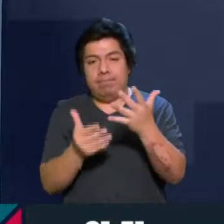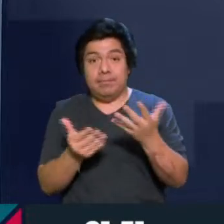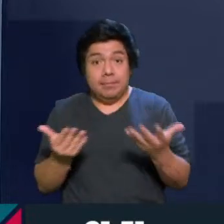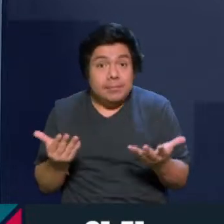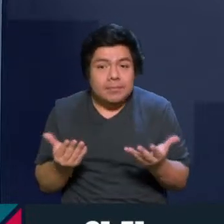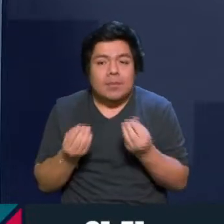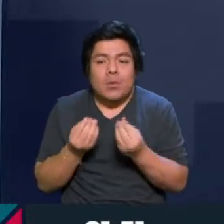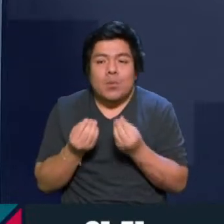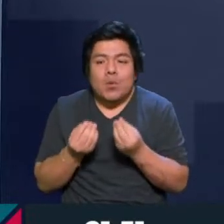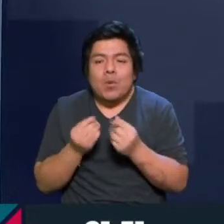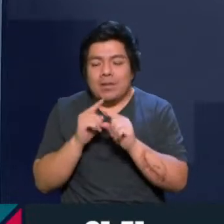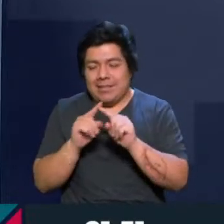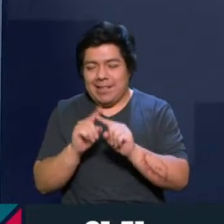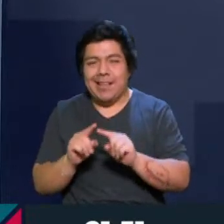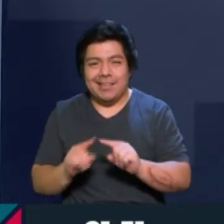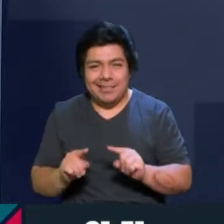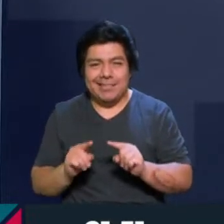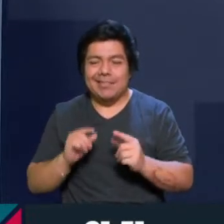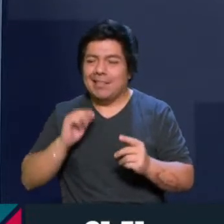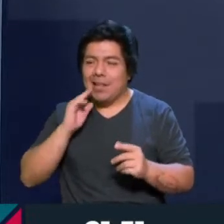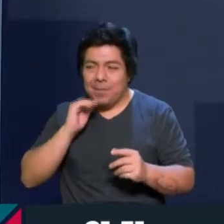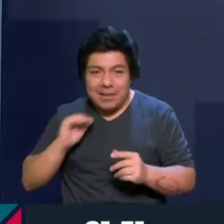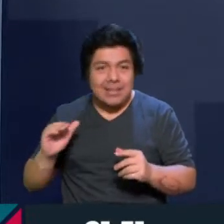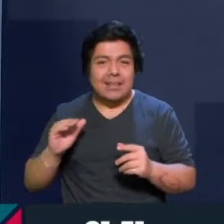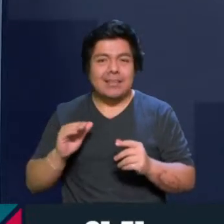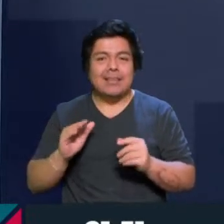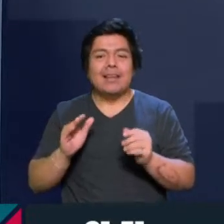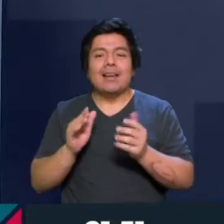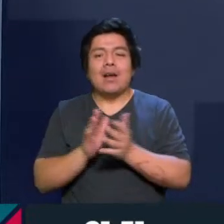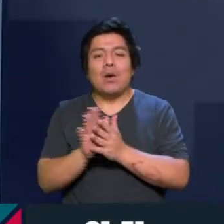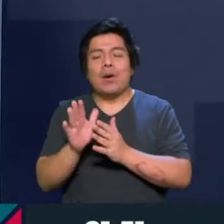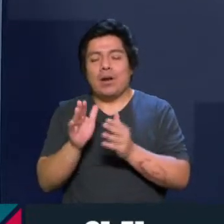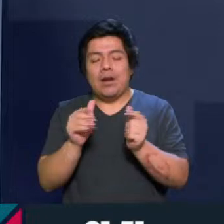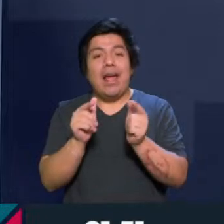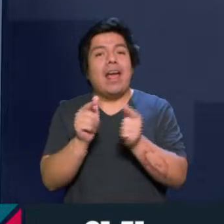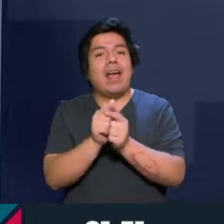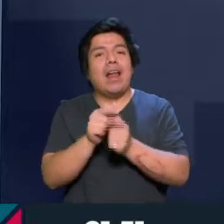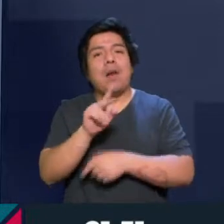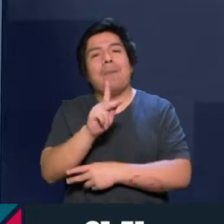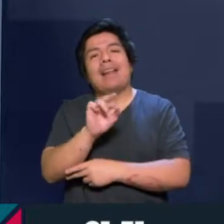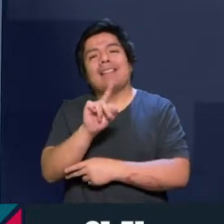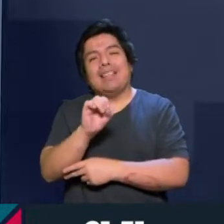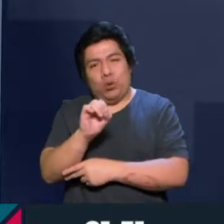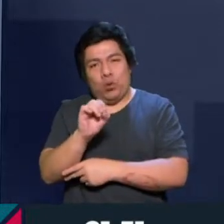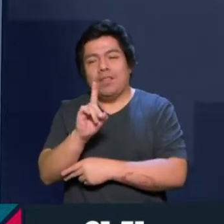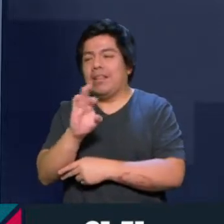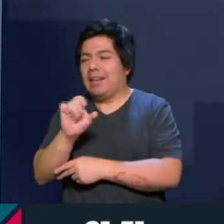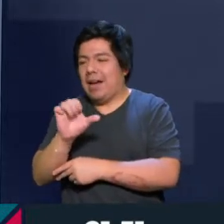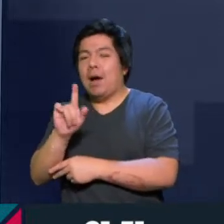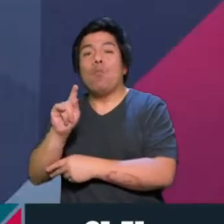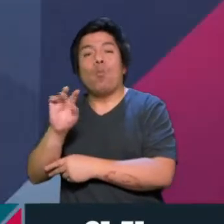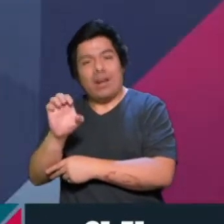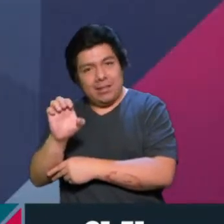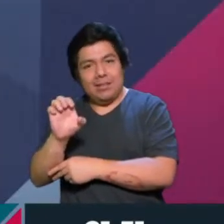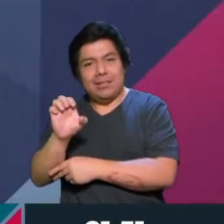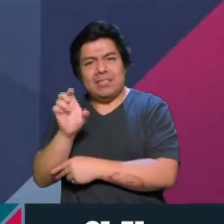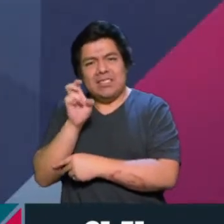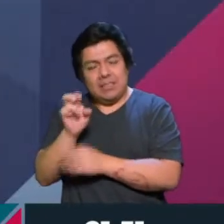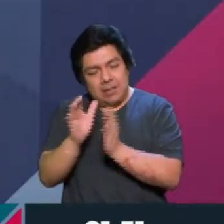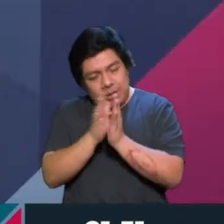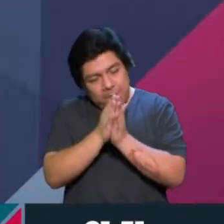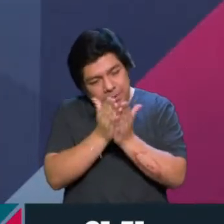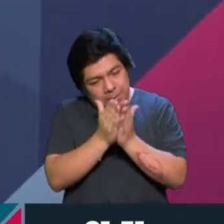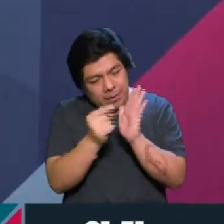hasta de simbolismos, de muchos mensajes, que es el Partido de la Muerte. Cuéntanos, por favor, de qué sí, trata, de qué va. justo fíjate que es un